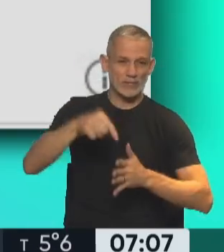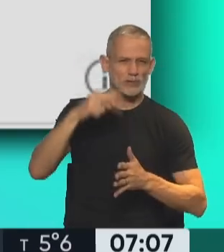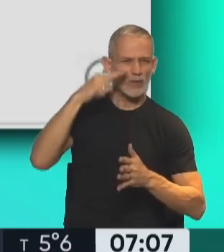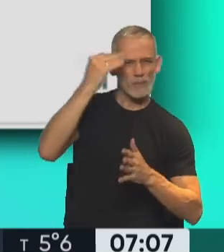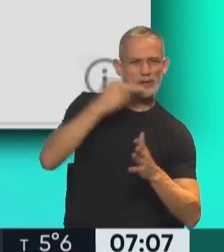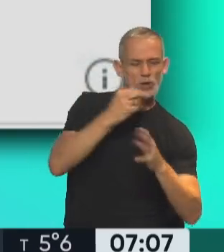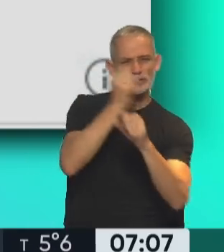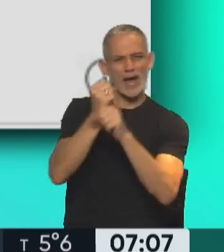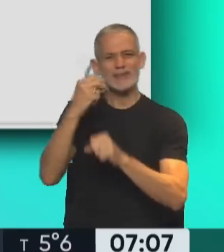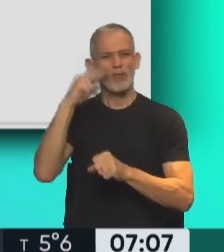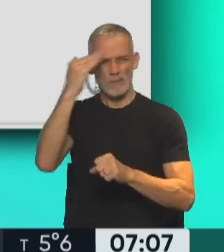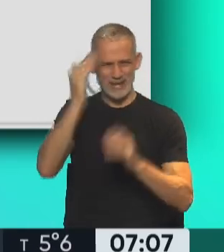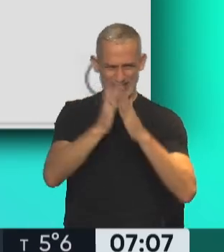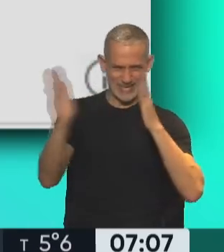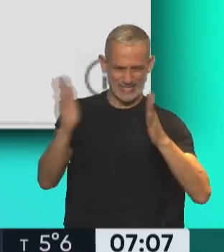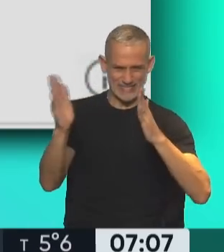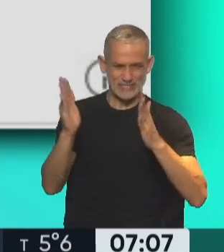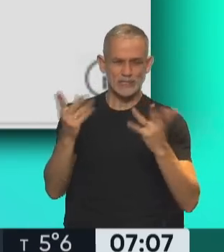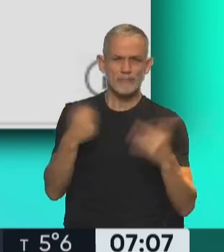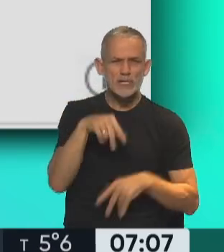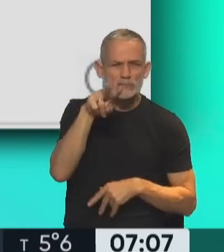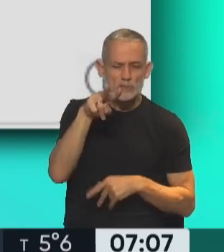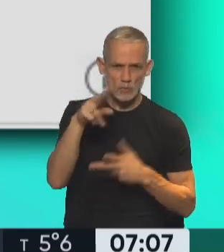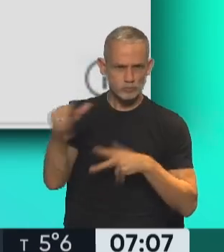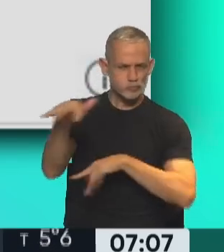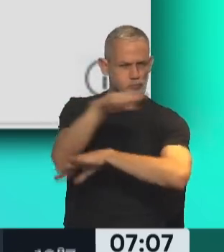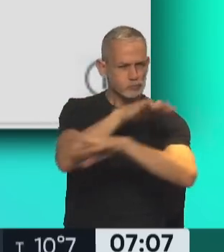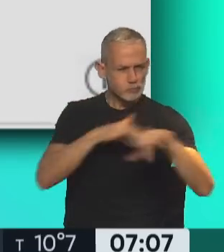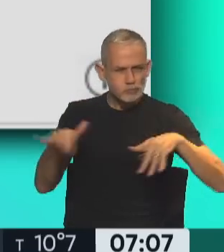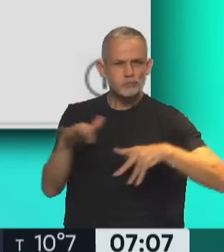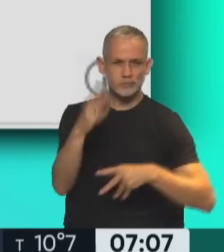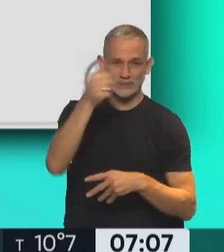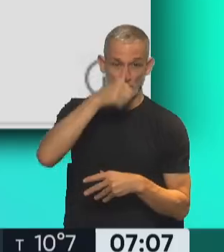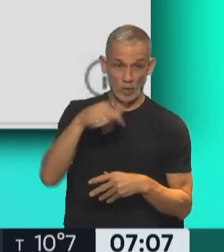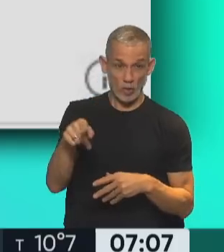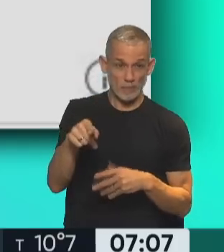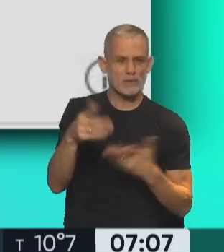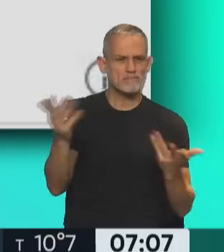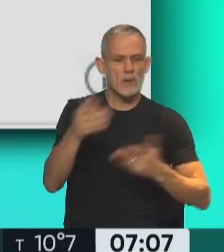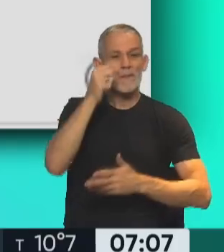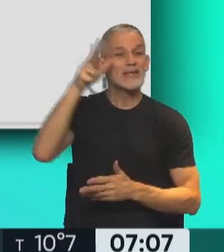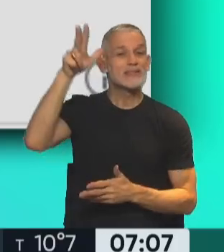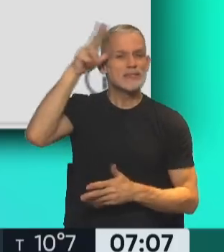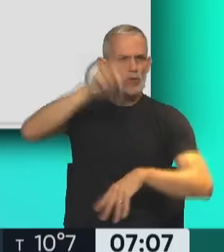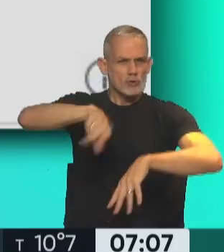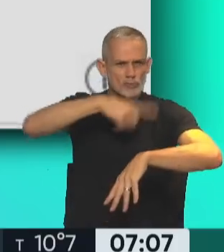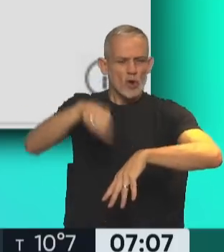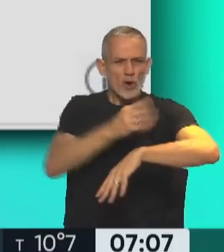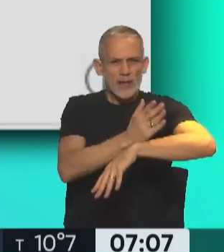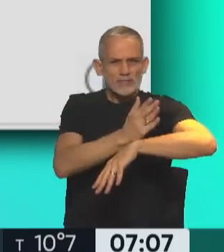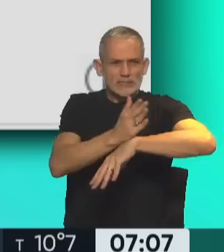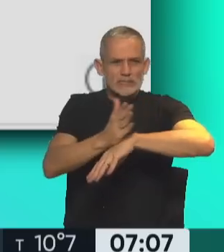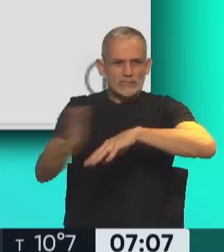2015. Hasta este tuit se tejieron innumerables versiones durante el fin de semana. Fueron 28 horas